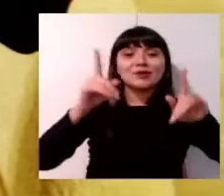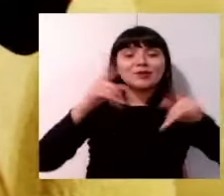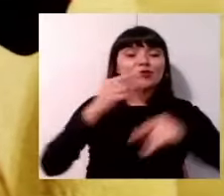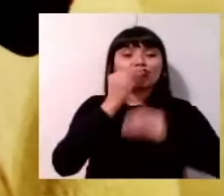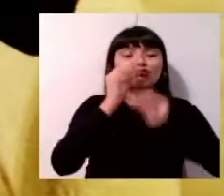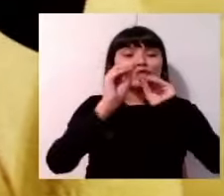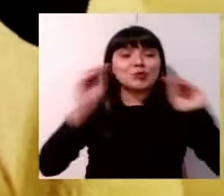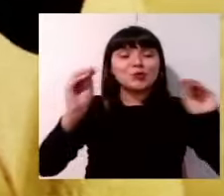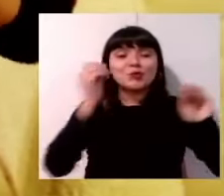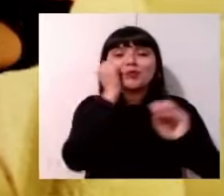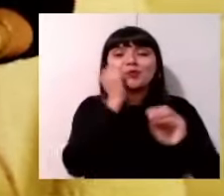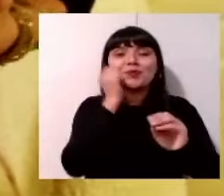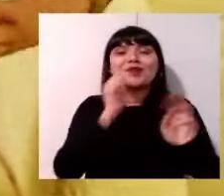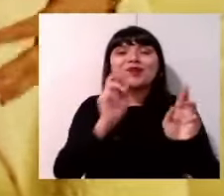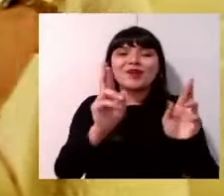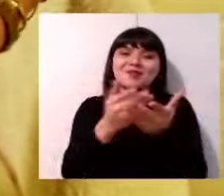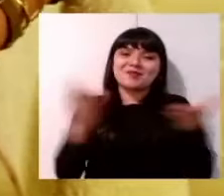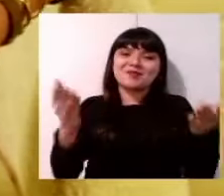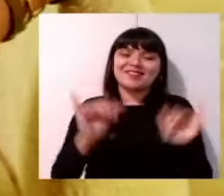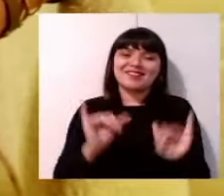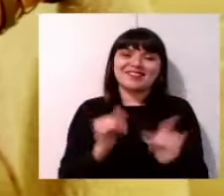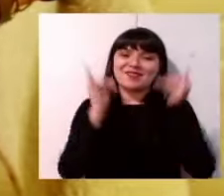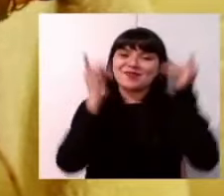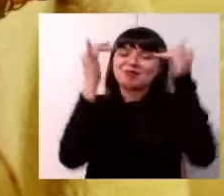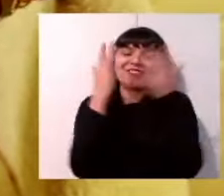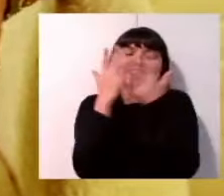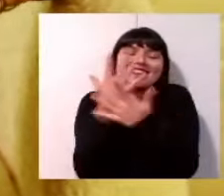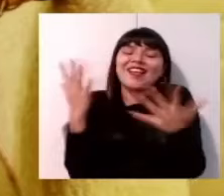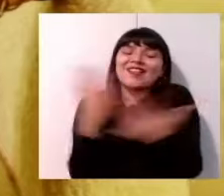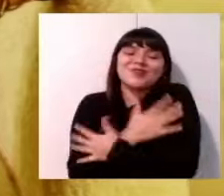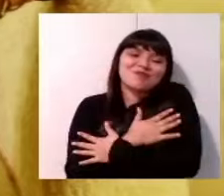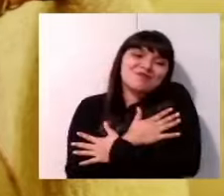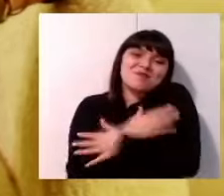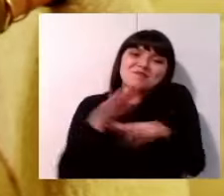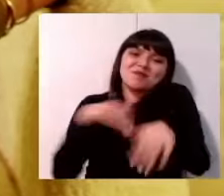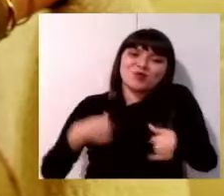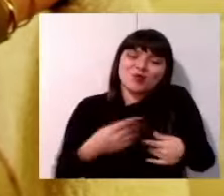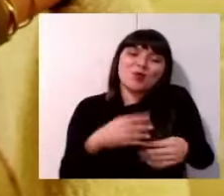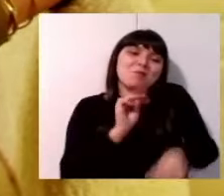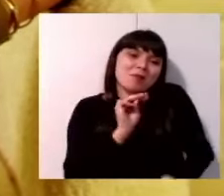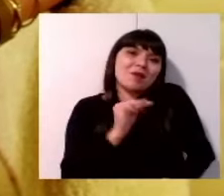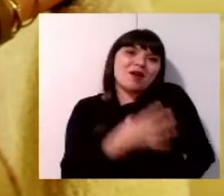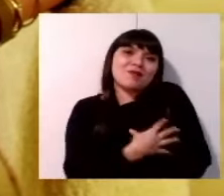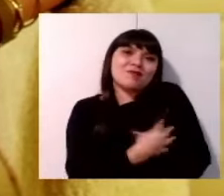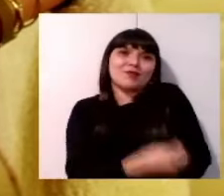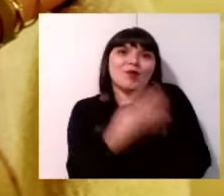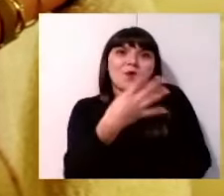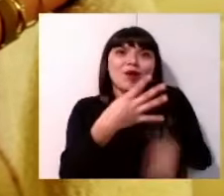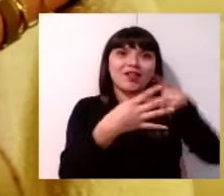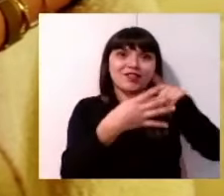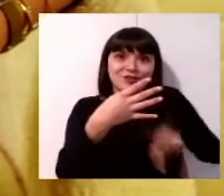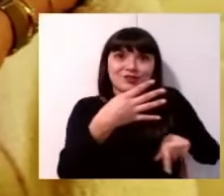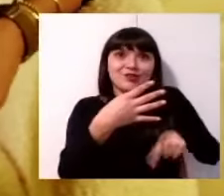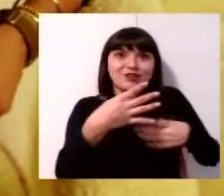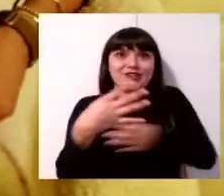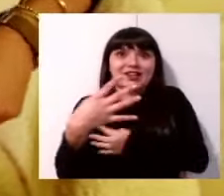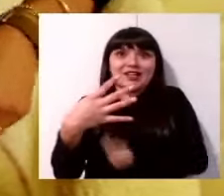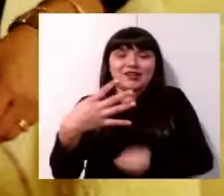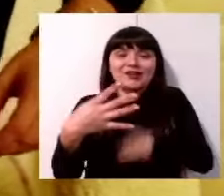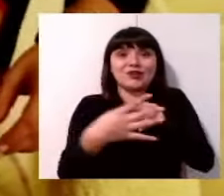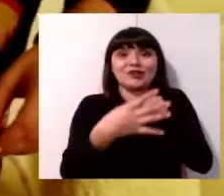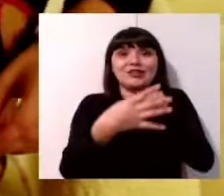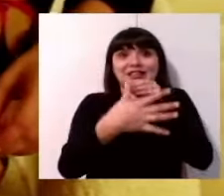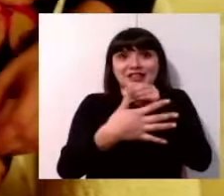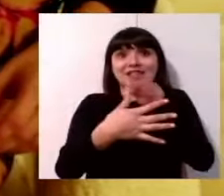lo hayan disfrutado tanto como yo, que soy madre de 4 hijos y un quinto que viene aquí. Felicitaciones.